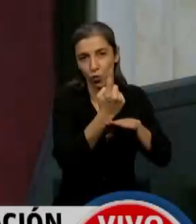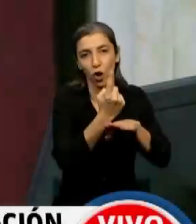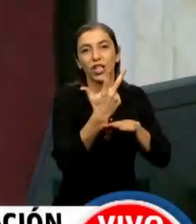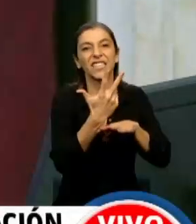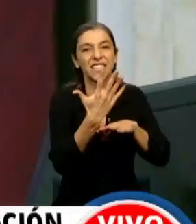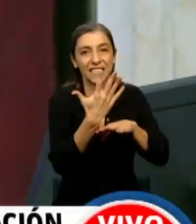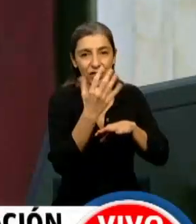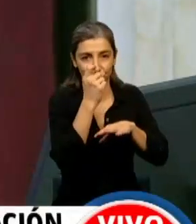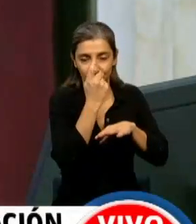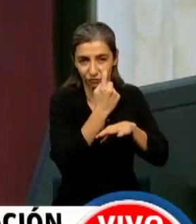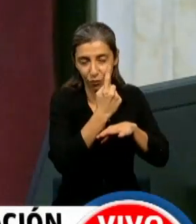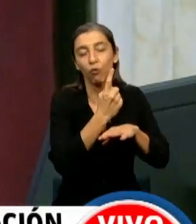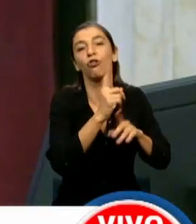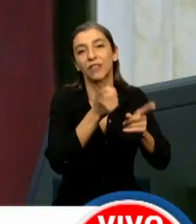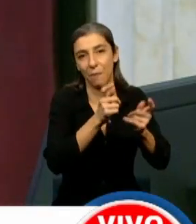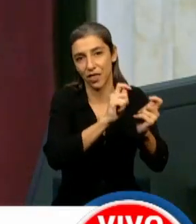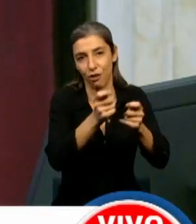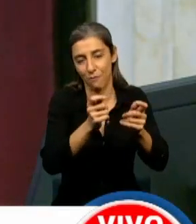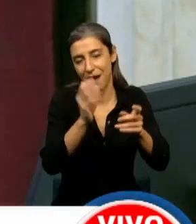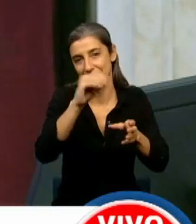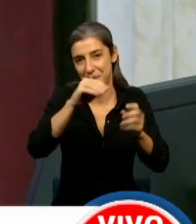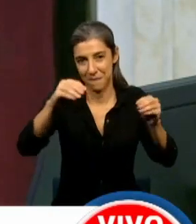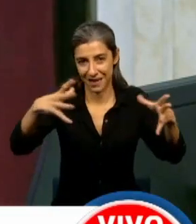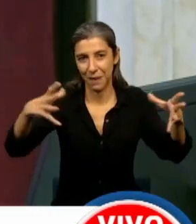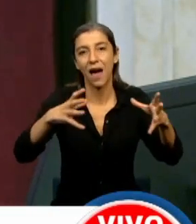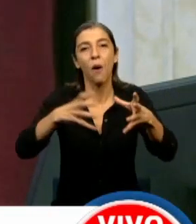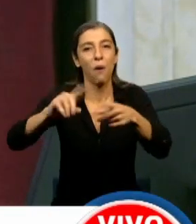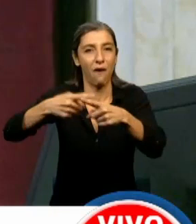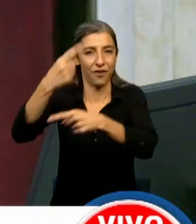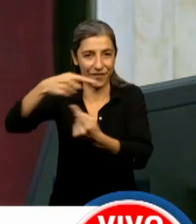En el uso de la palabra, el diputado Itaí Hackman.